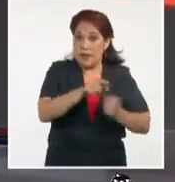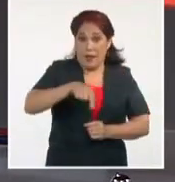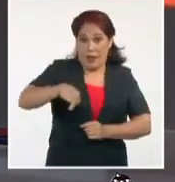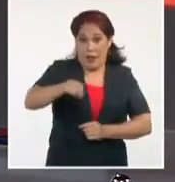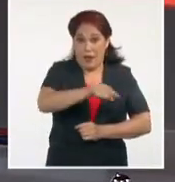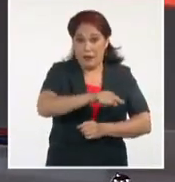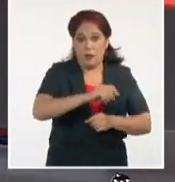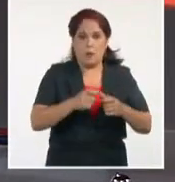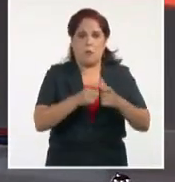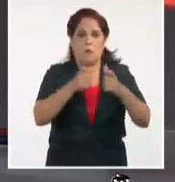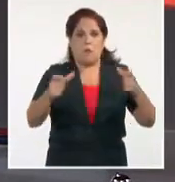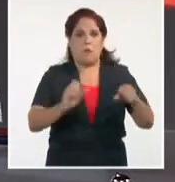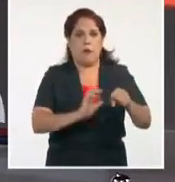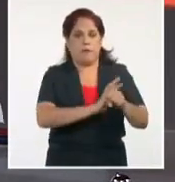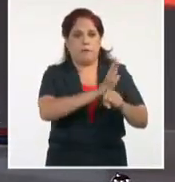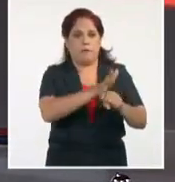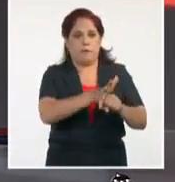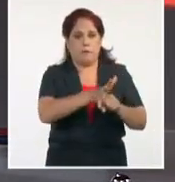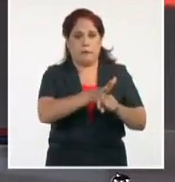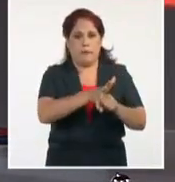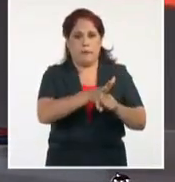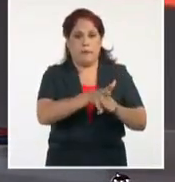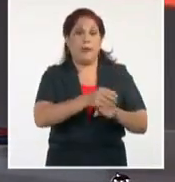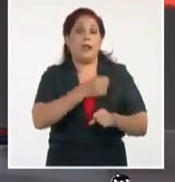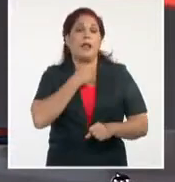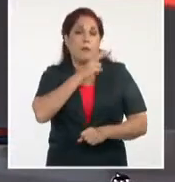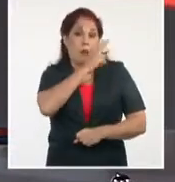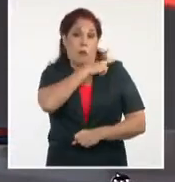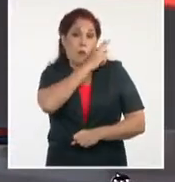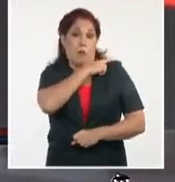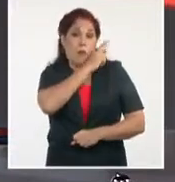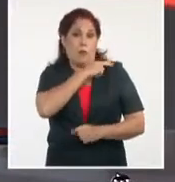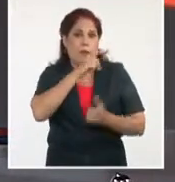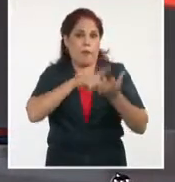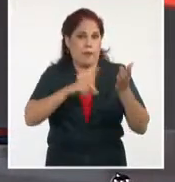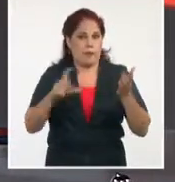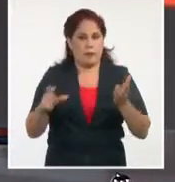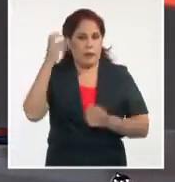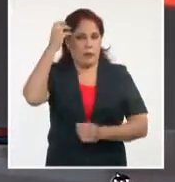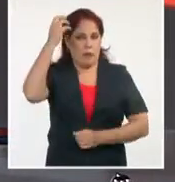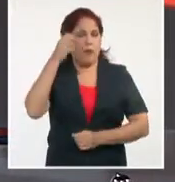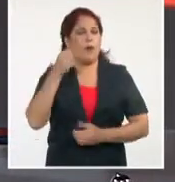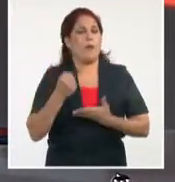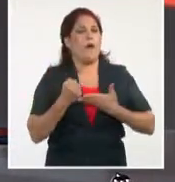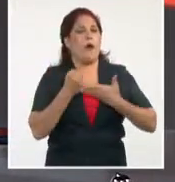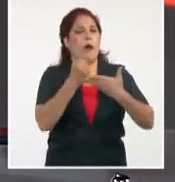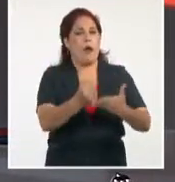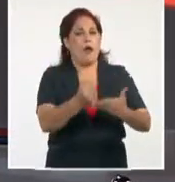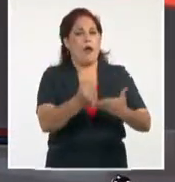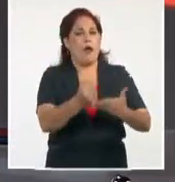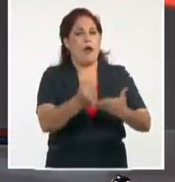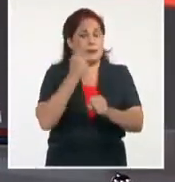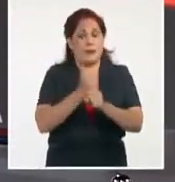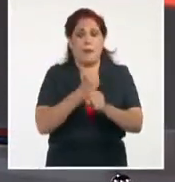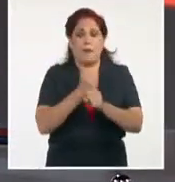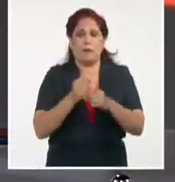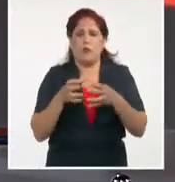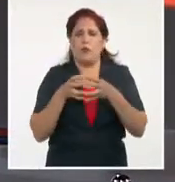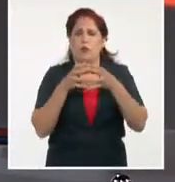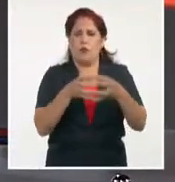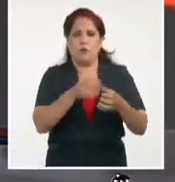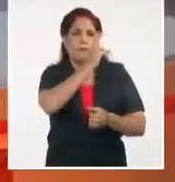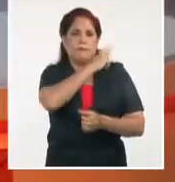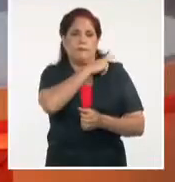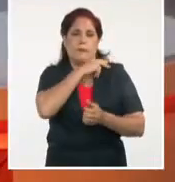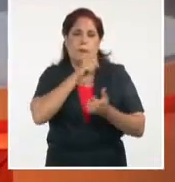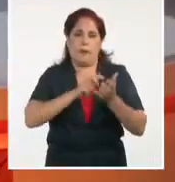incluso personal, cuadros del partido, del gobierno, que están ahí trabajando de conjunto con las autoridades del